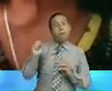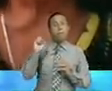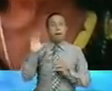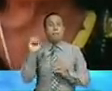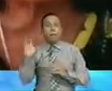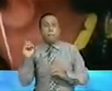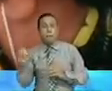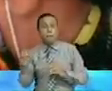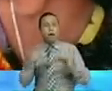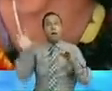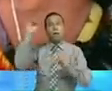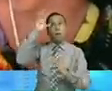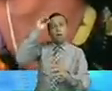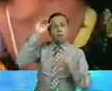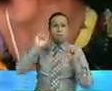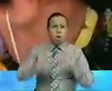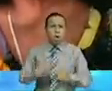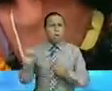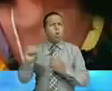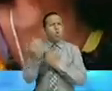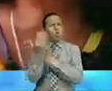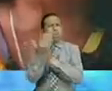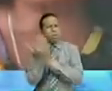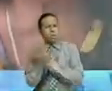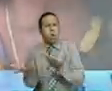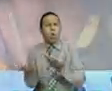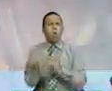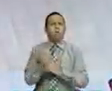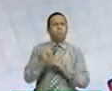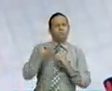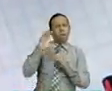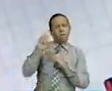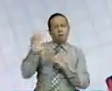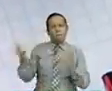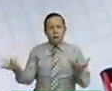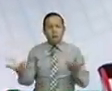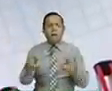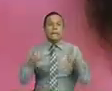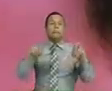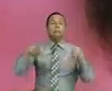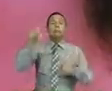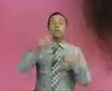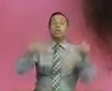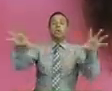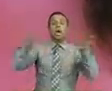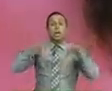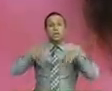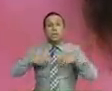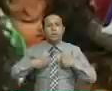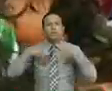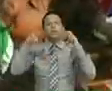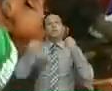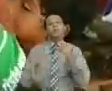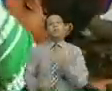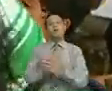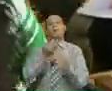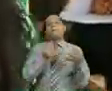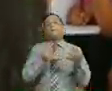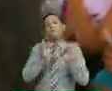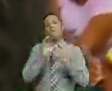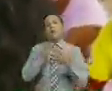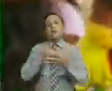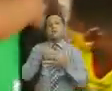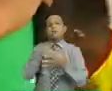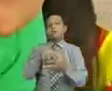las 1000 estaciones de radio del país, lo reciben en teleeducación. Lo ideal es que sean convalidadas en el distrito, pero solo consolidan